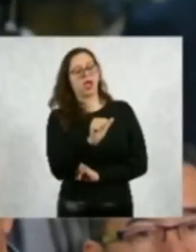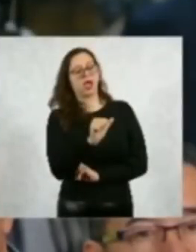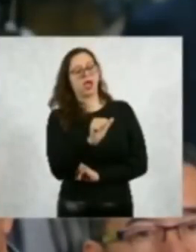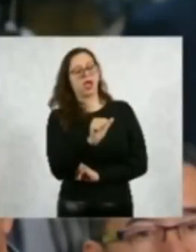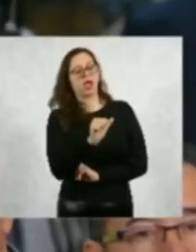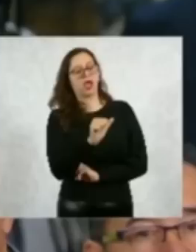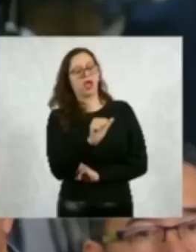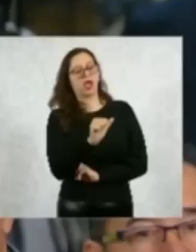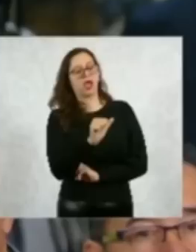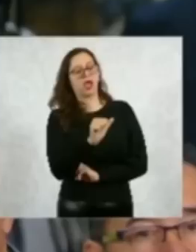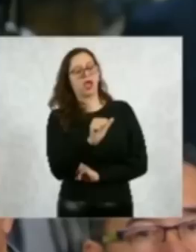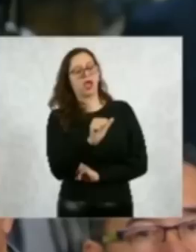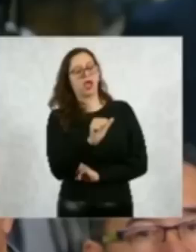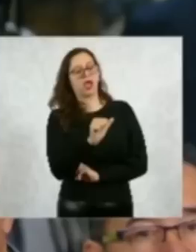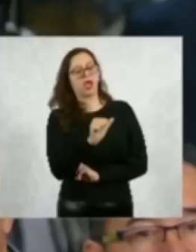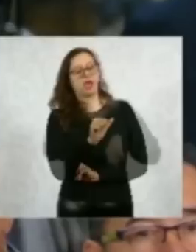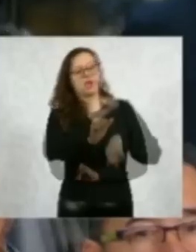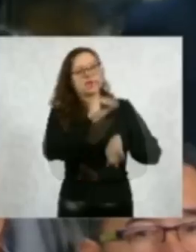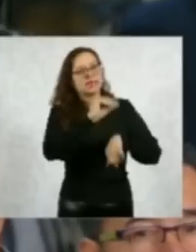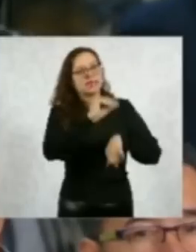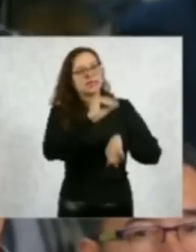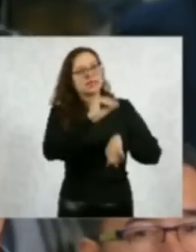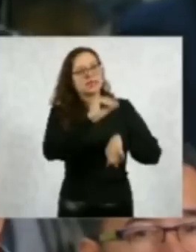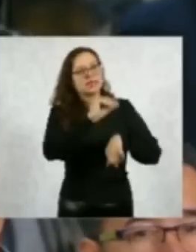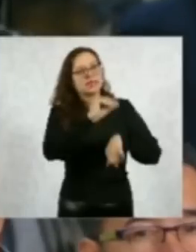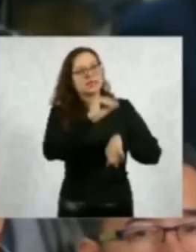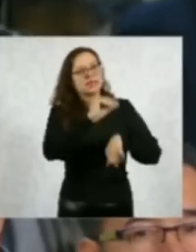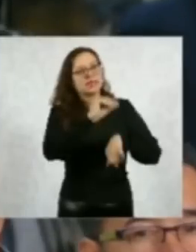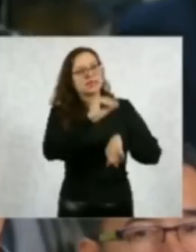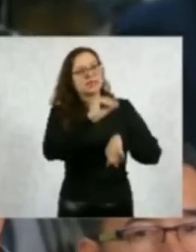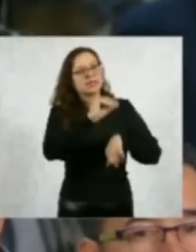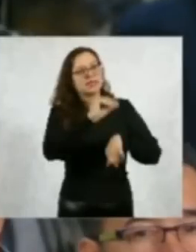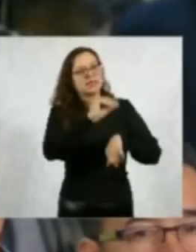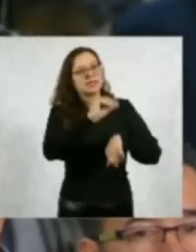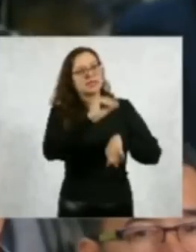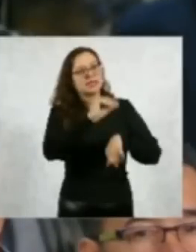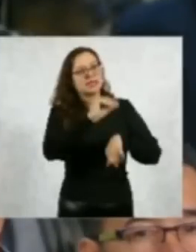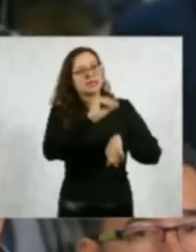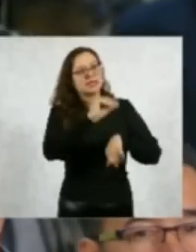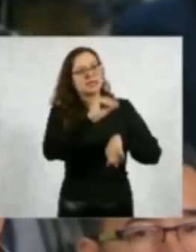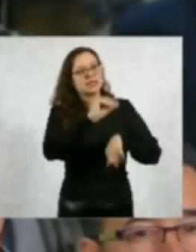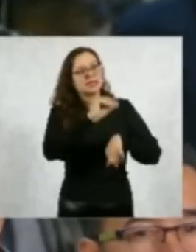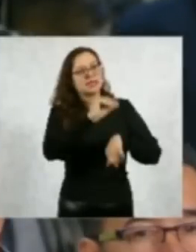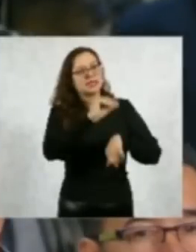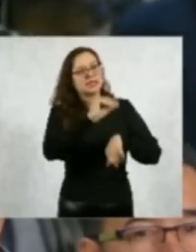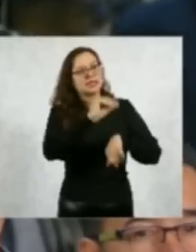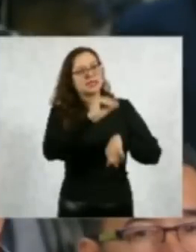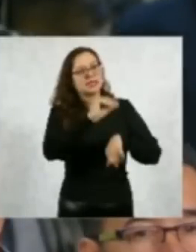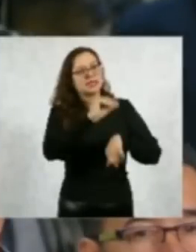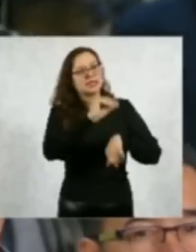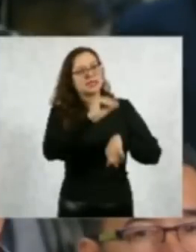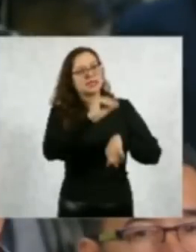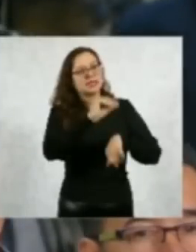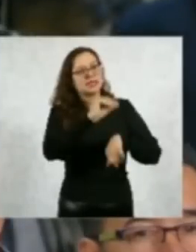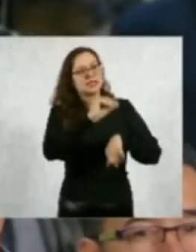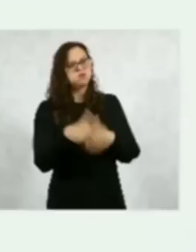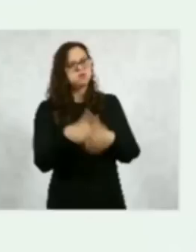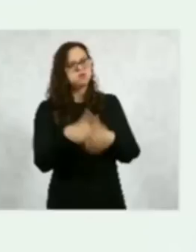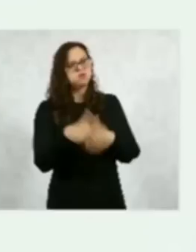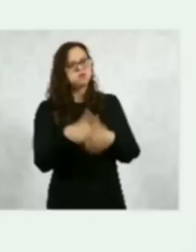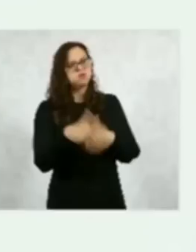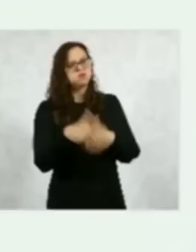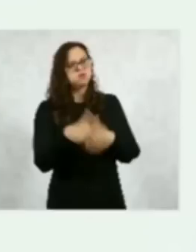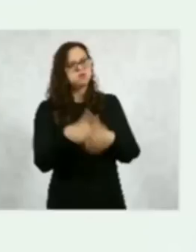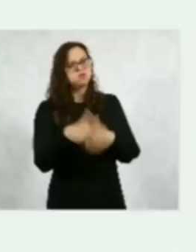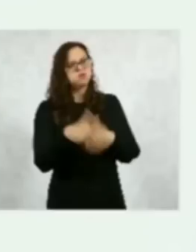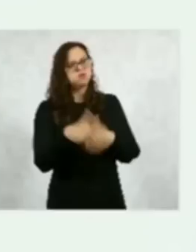tanto esa experiencia en cuanto a la migración como sí la tiene la doctora Claudia Sheinbaum, quien en parte de su carrera